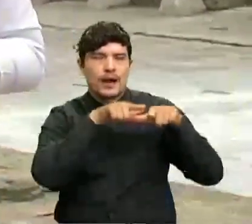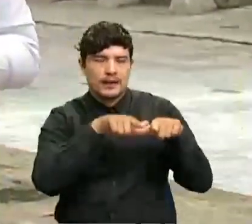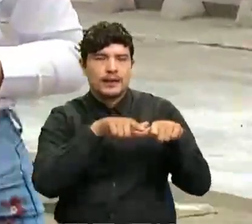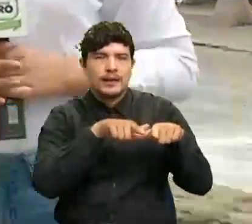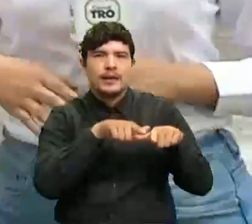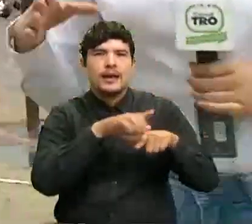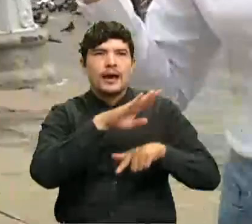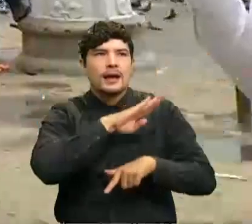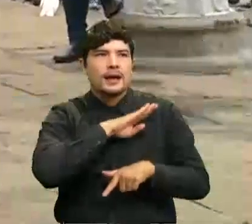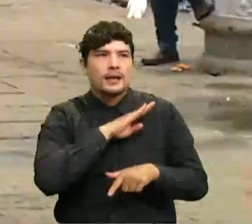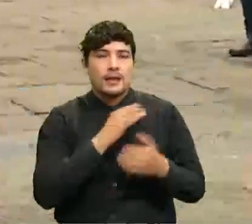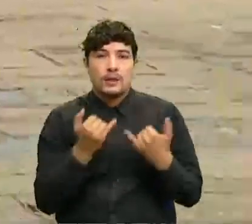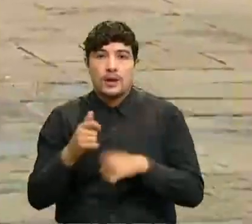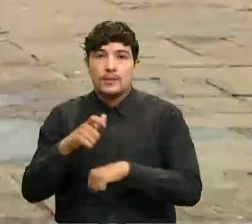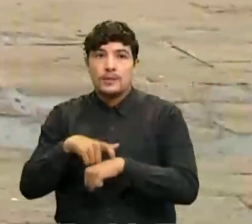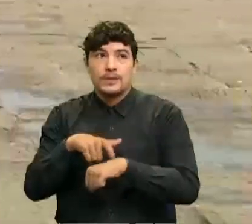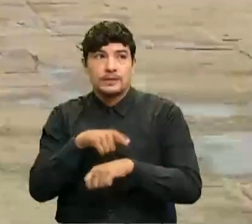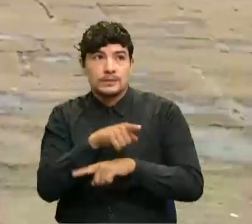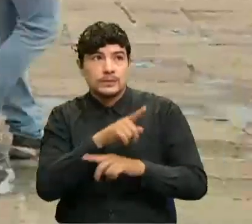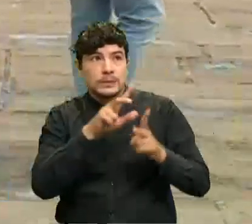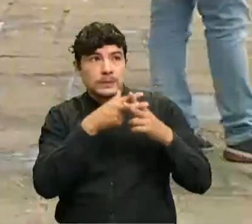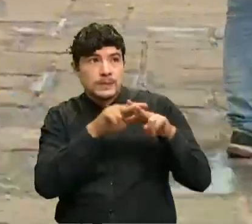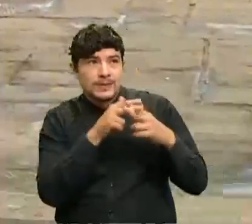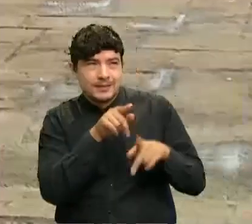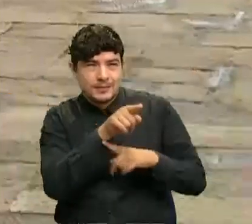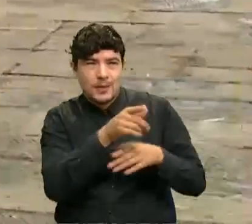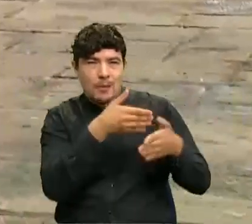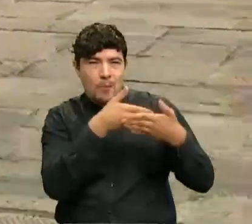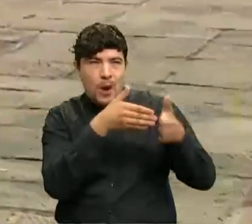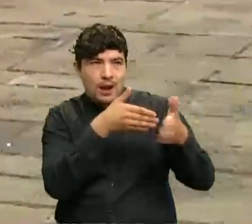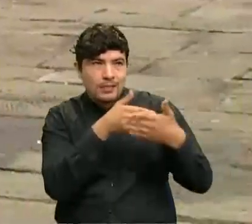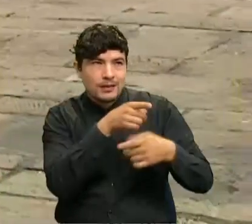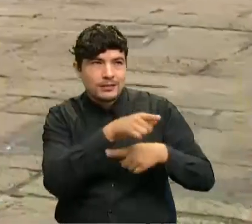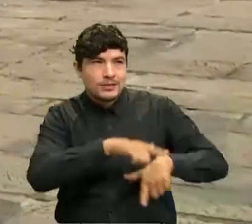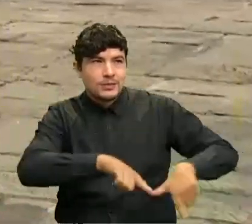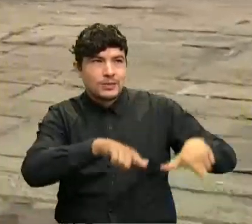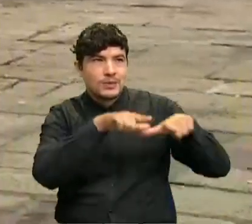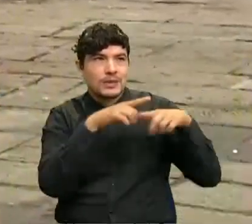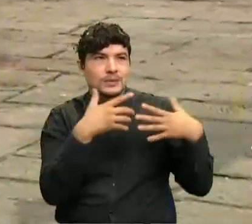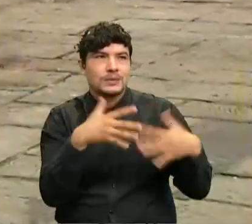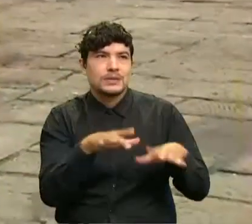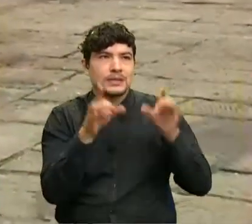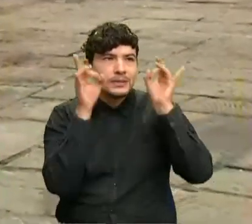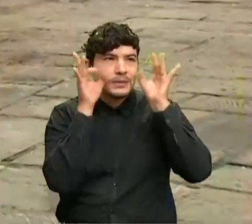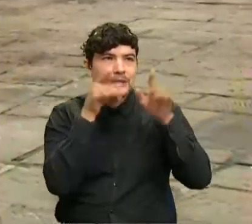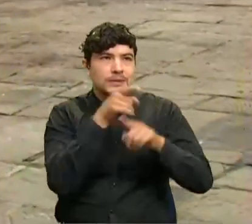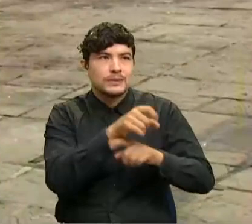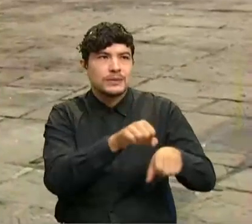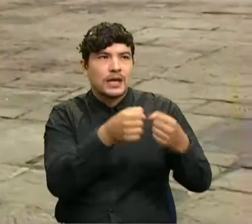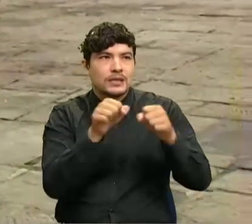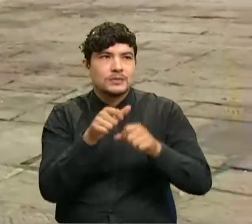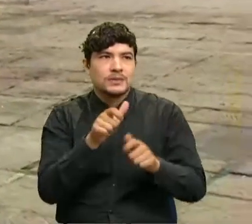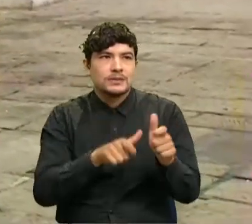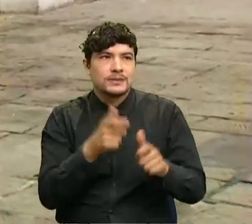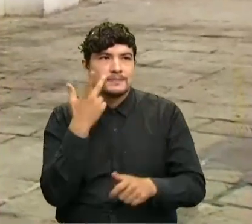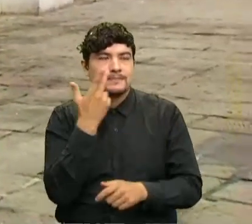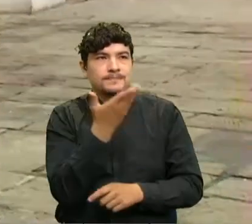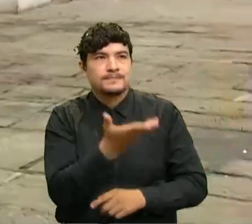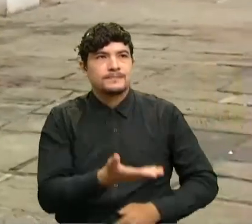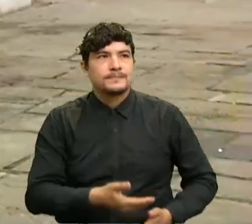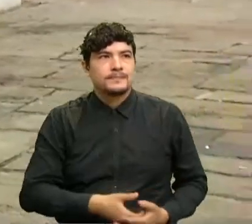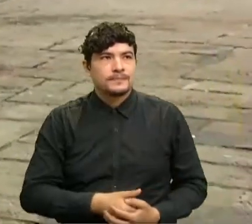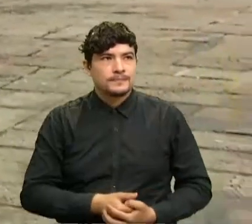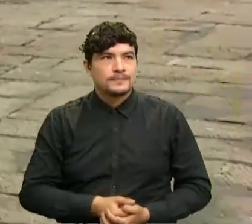de reparación, puesto que la puerta de la alcaldía, de la fachada de esta institución, fue totalmente dañada por los manifestantes.